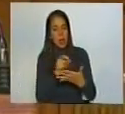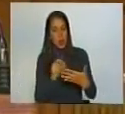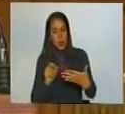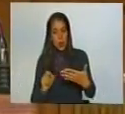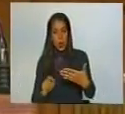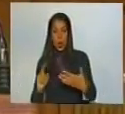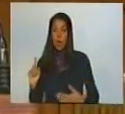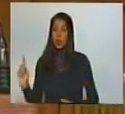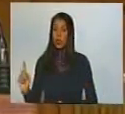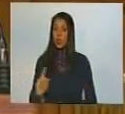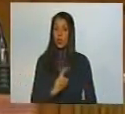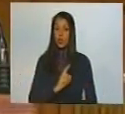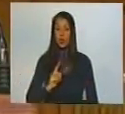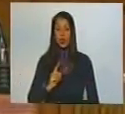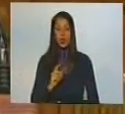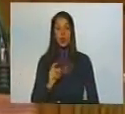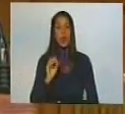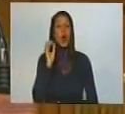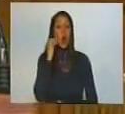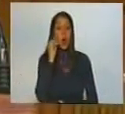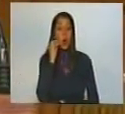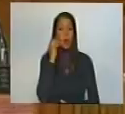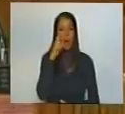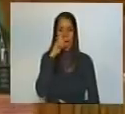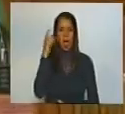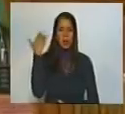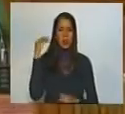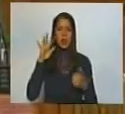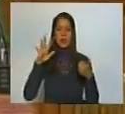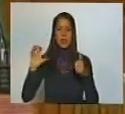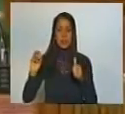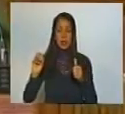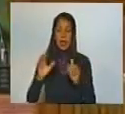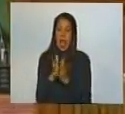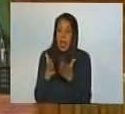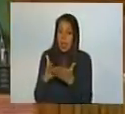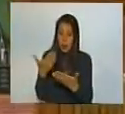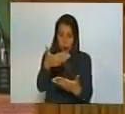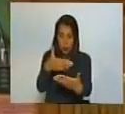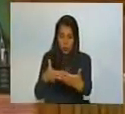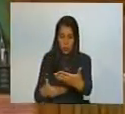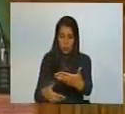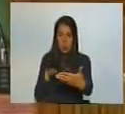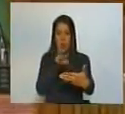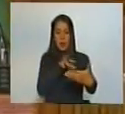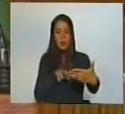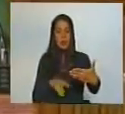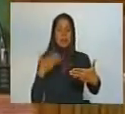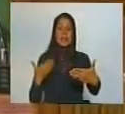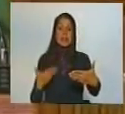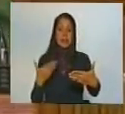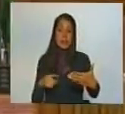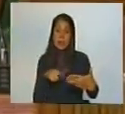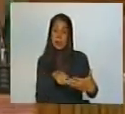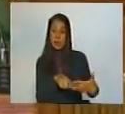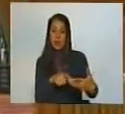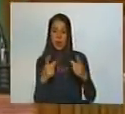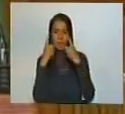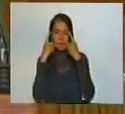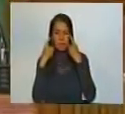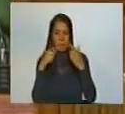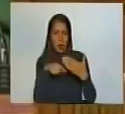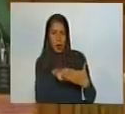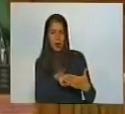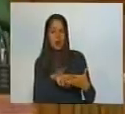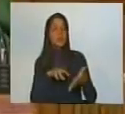en los años 60, y luego también fue nuestro libro de cabecera, uno de nuestros libros de cabecera, porque describía